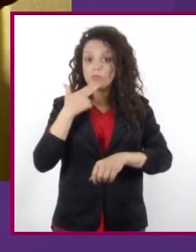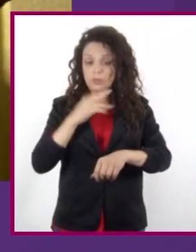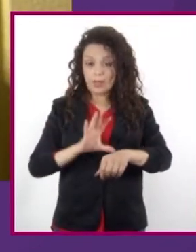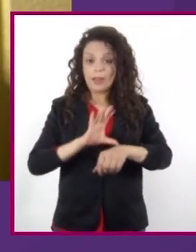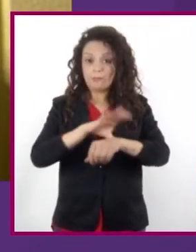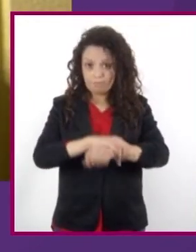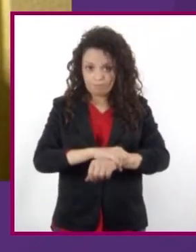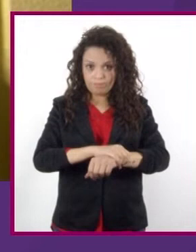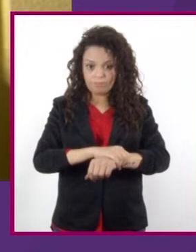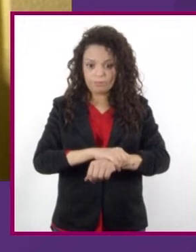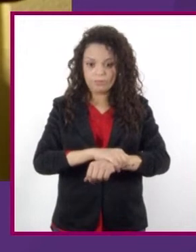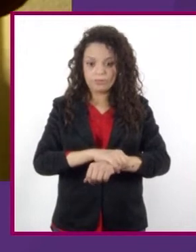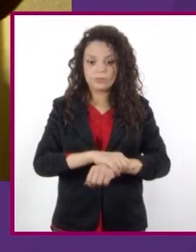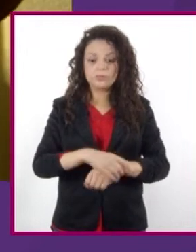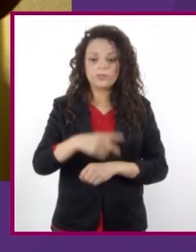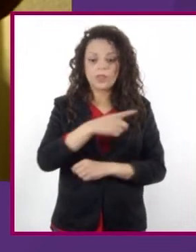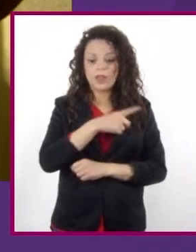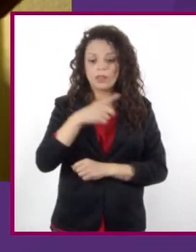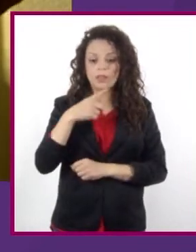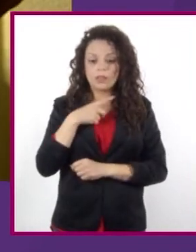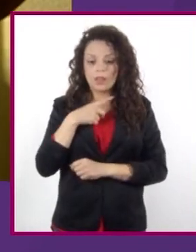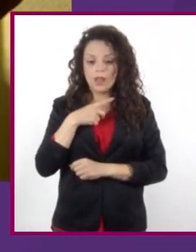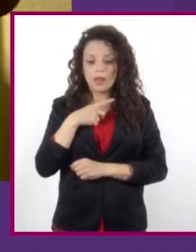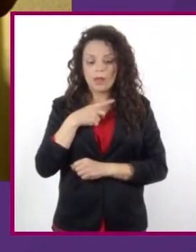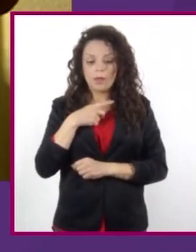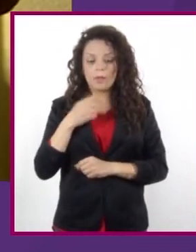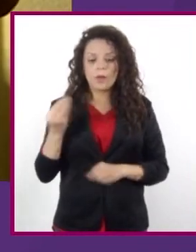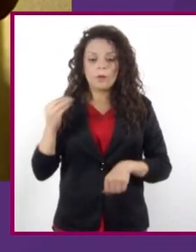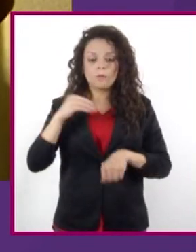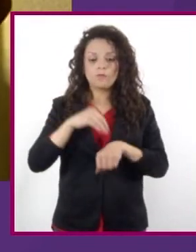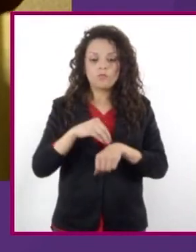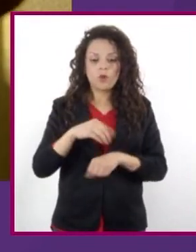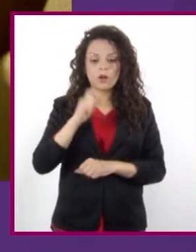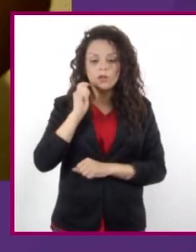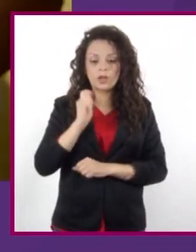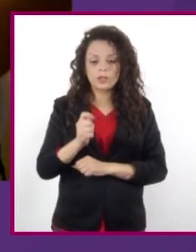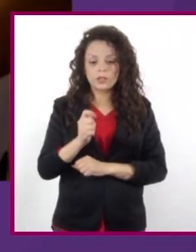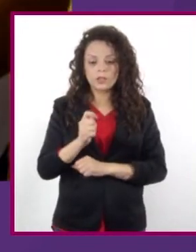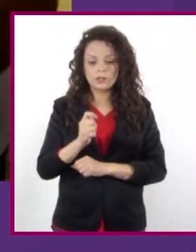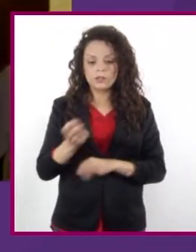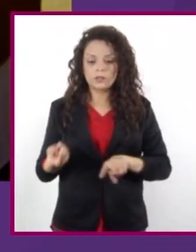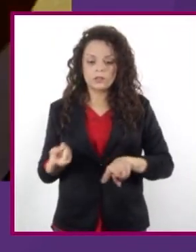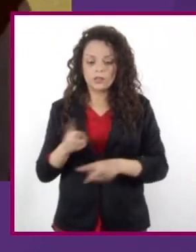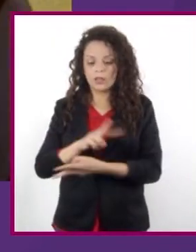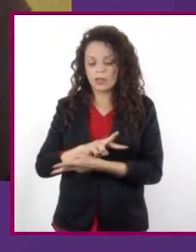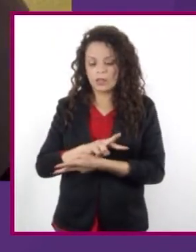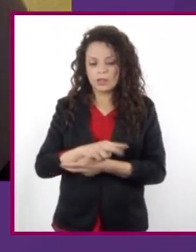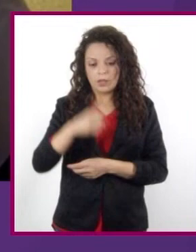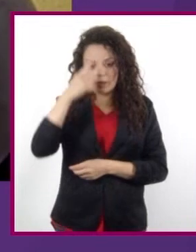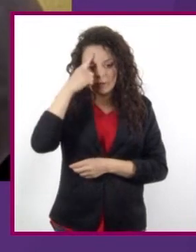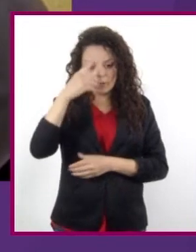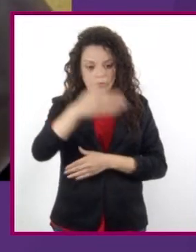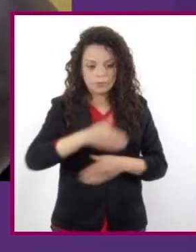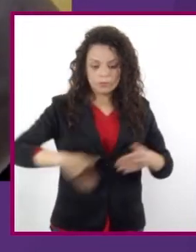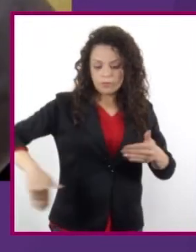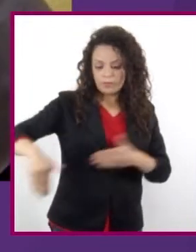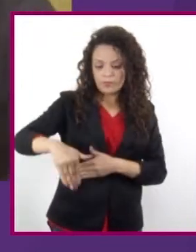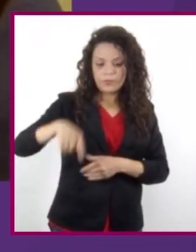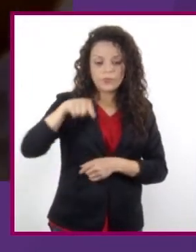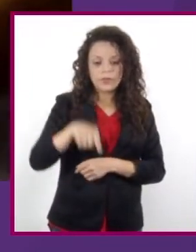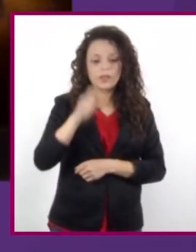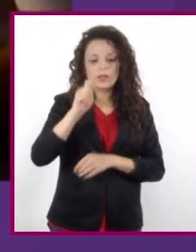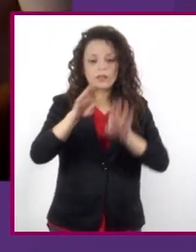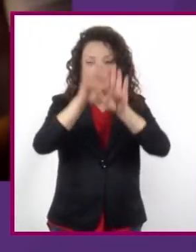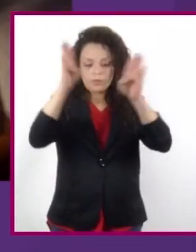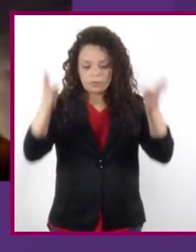debemos poner a tierra con nuestro gabinete y procedemos con la apertura del equipo por el lado opuesto a los puertos periféricos del